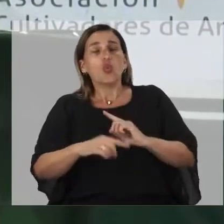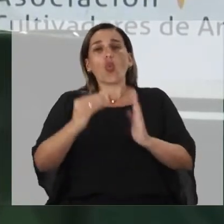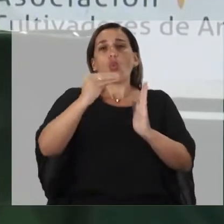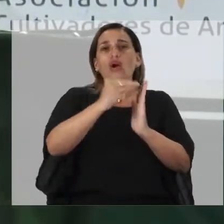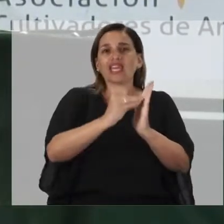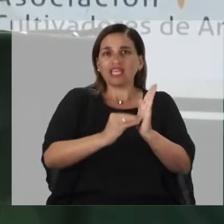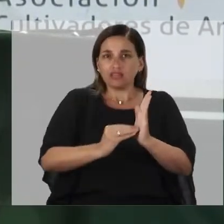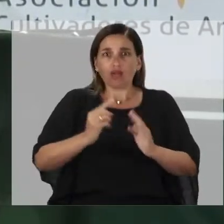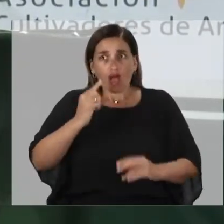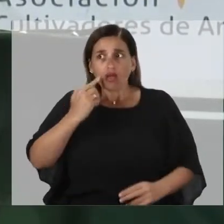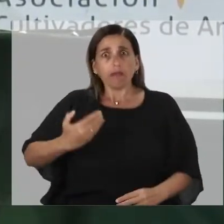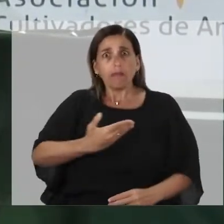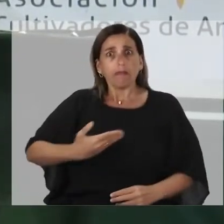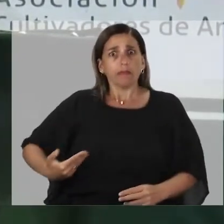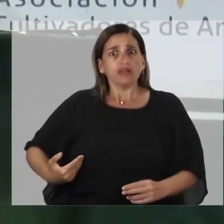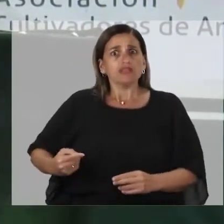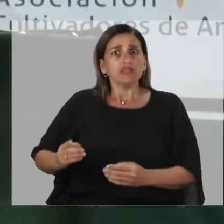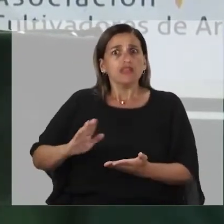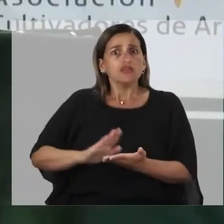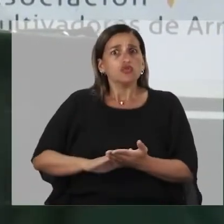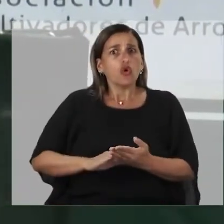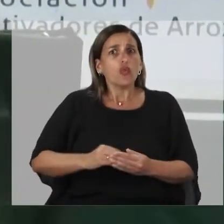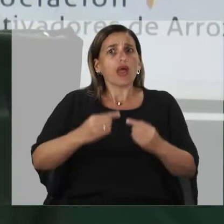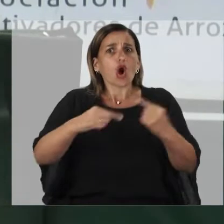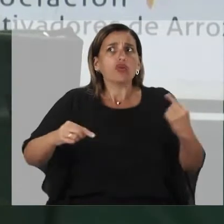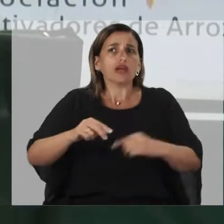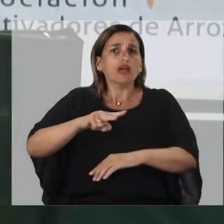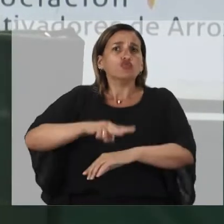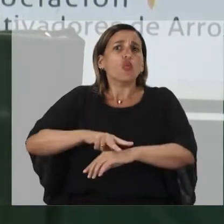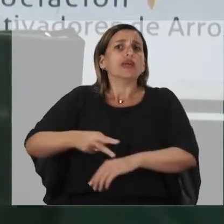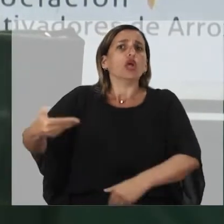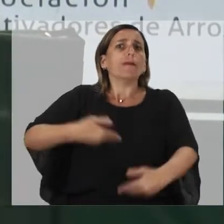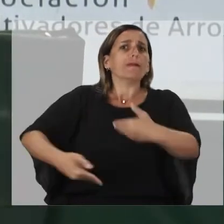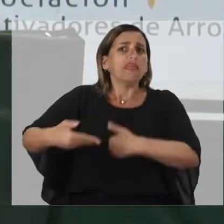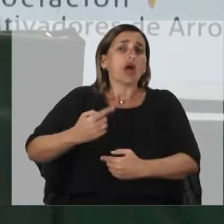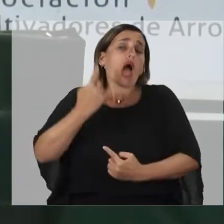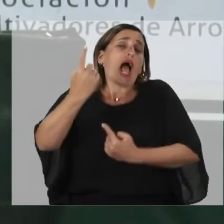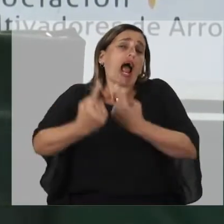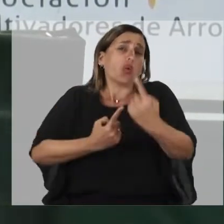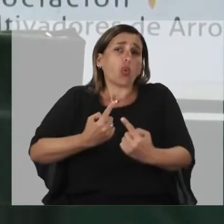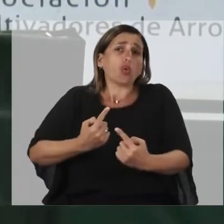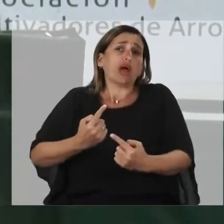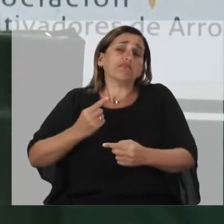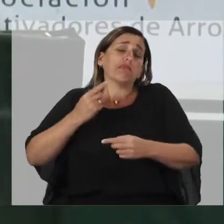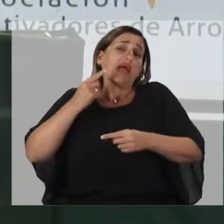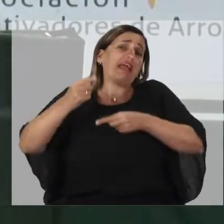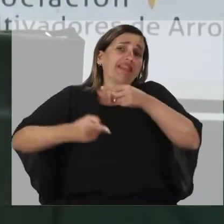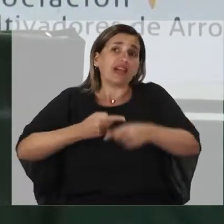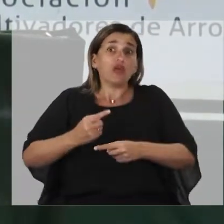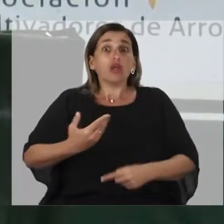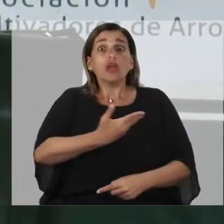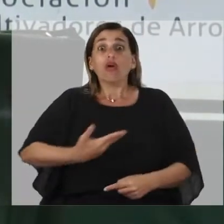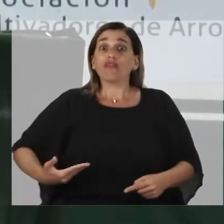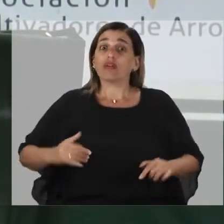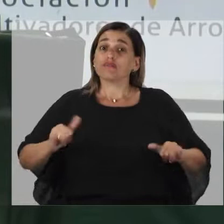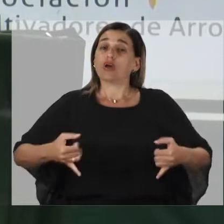el registro que lleva el presidente de las cosas que se sugirió, que se pidió, que se criticó y las cuales